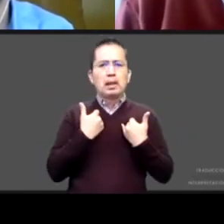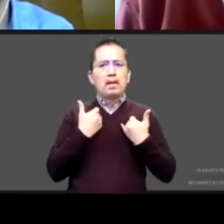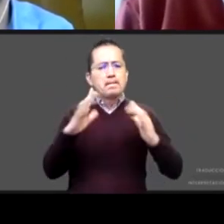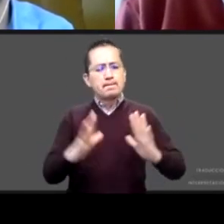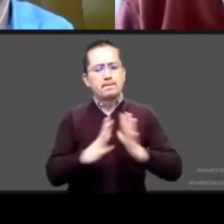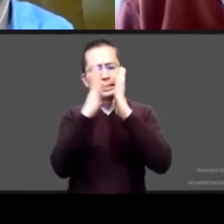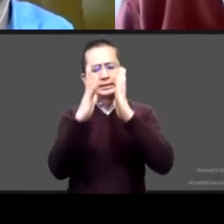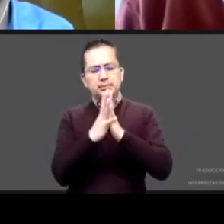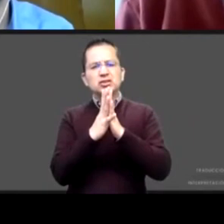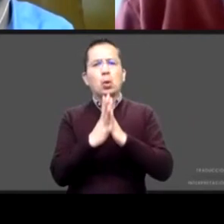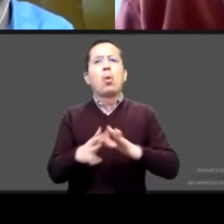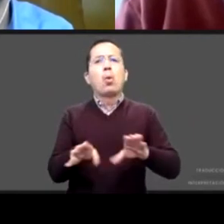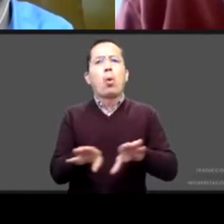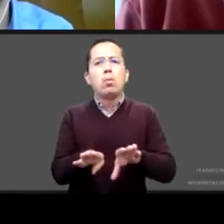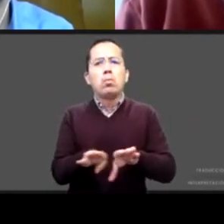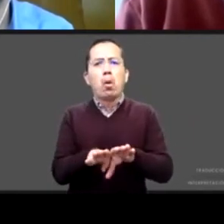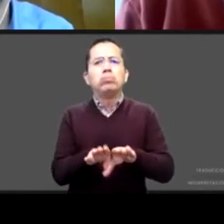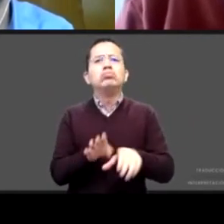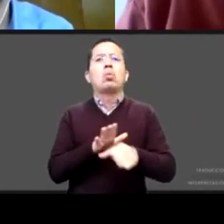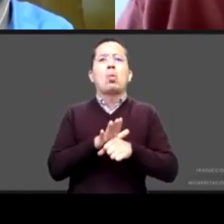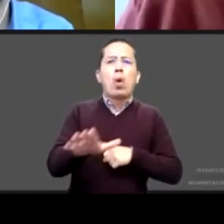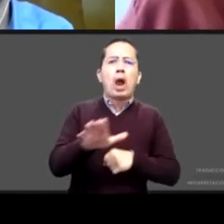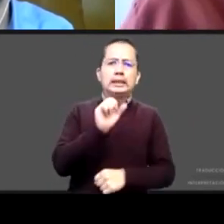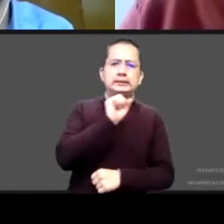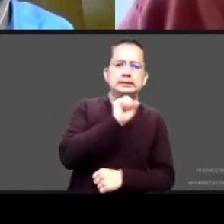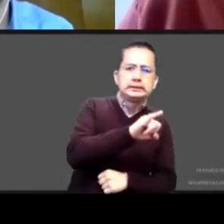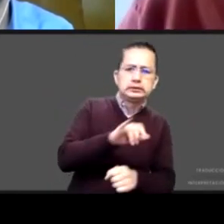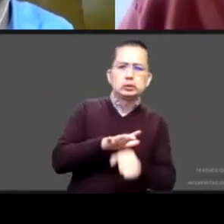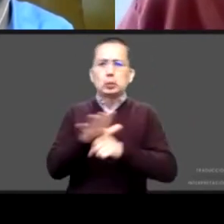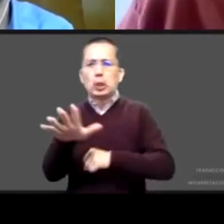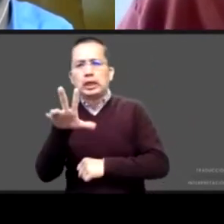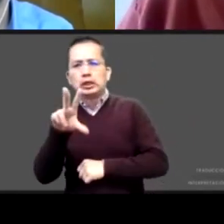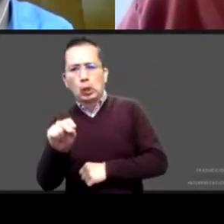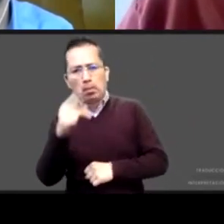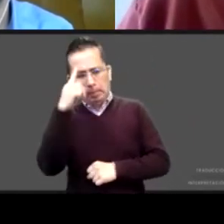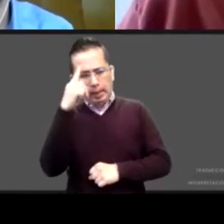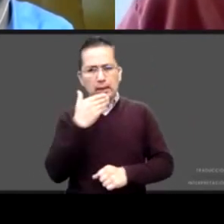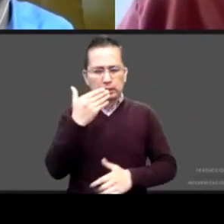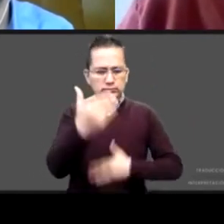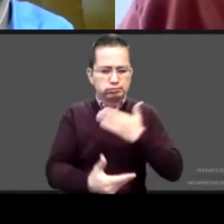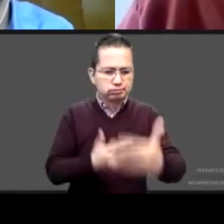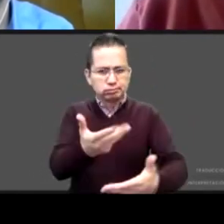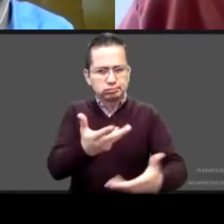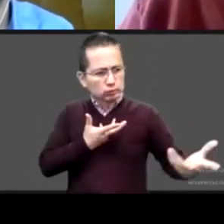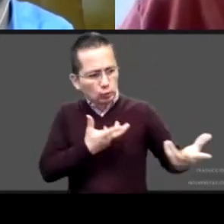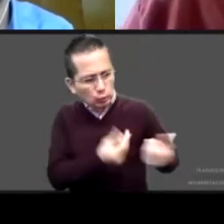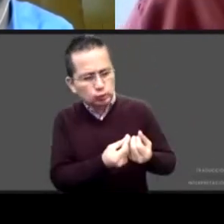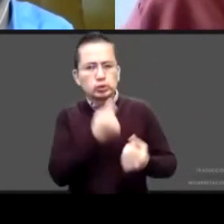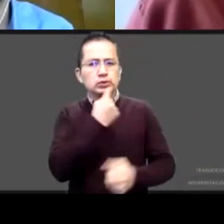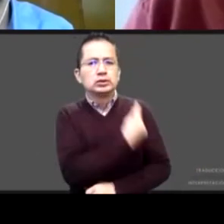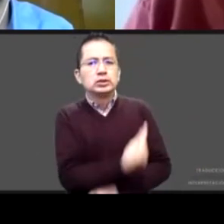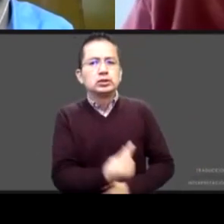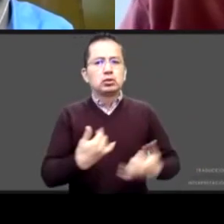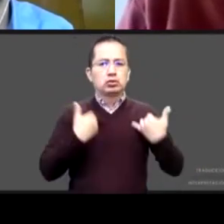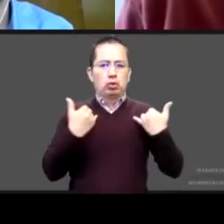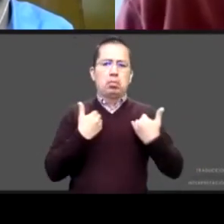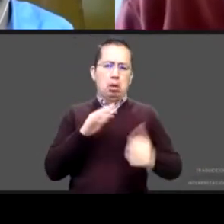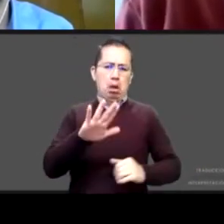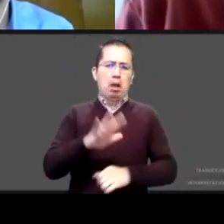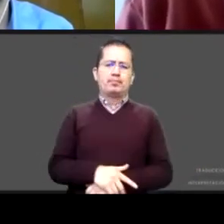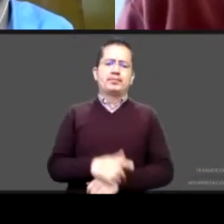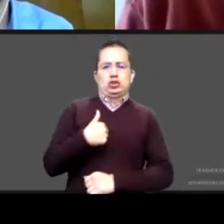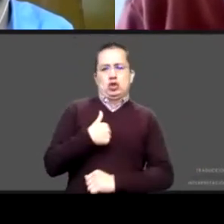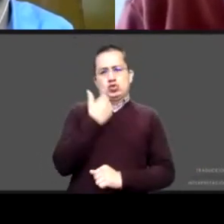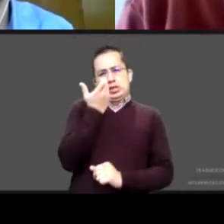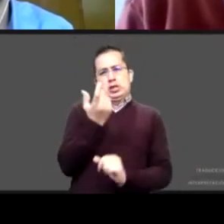niños, y nos parecía pertinente compartir un poco cómo definimos en el Instituto Interamericano del Niño,